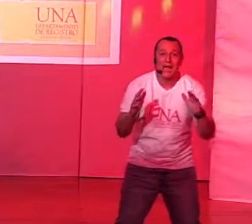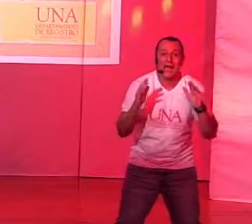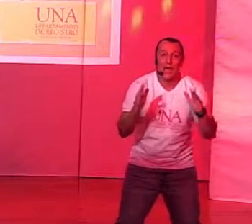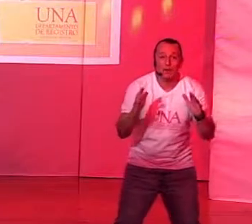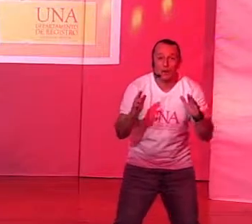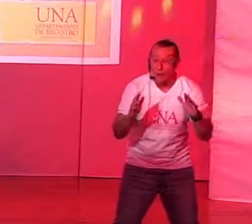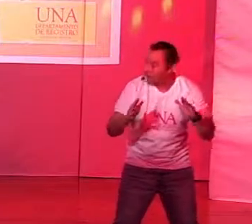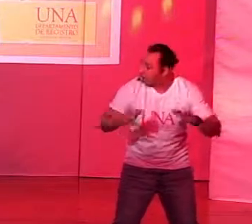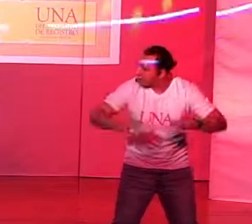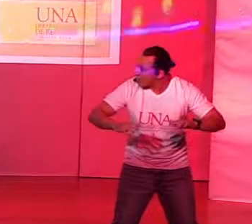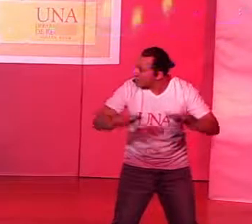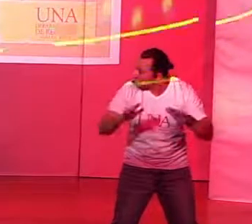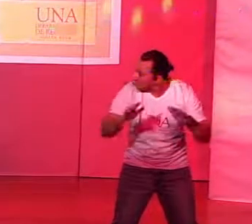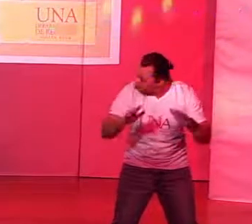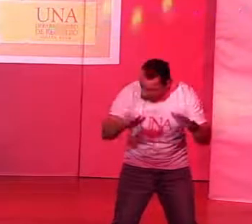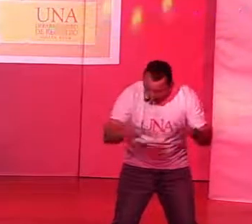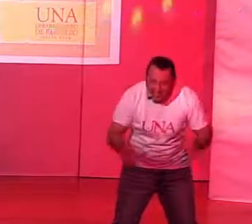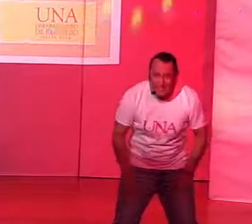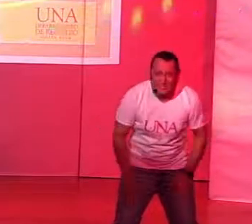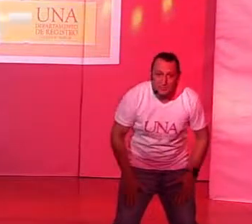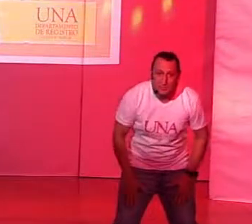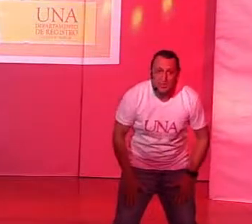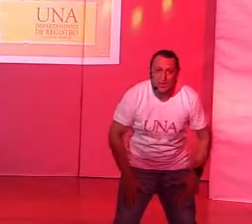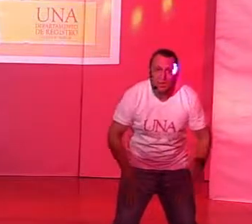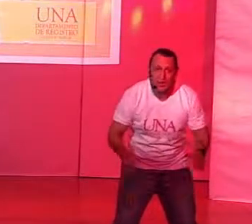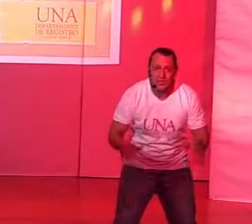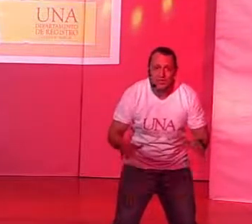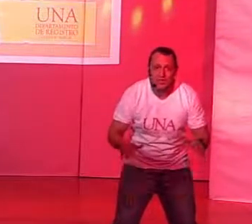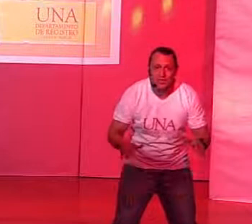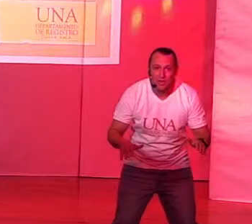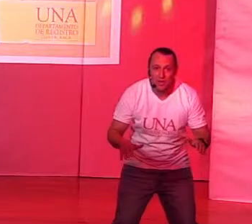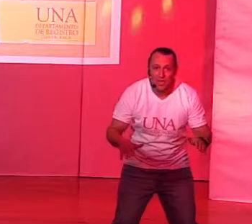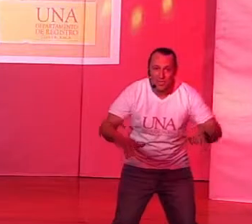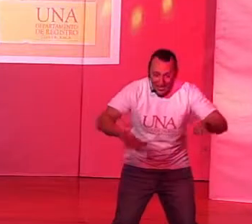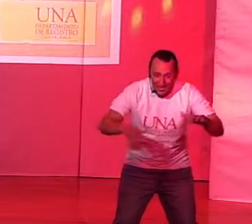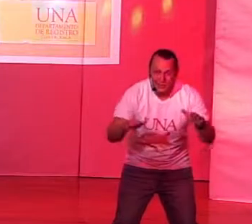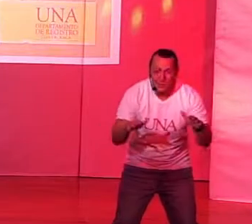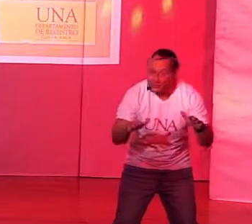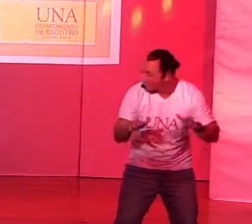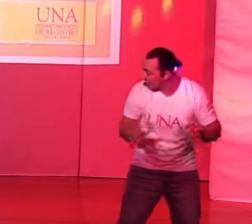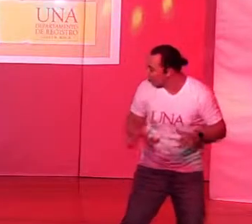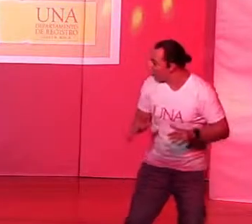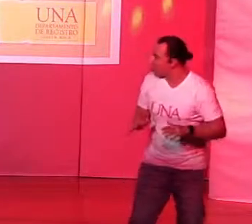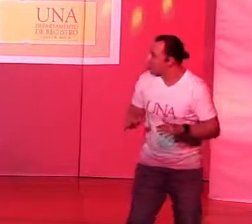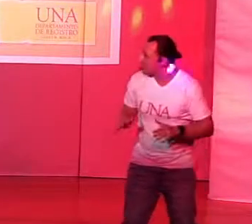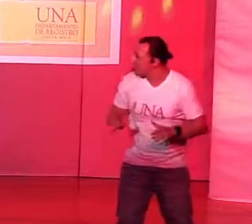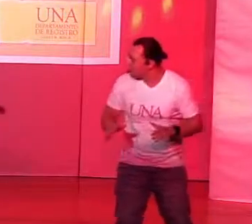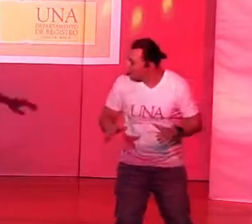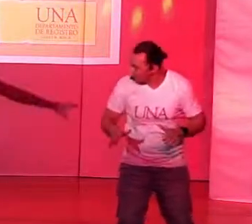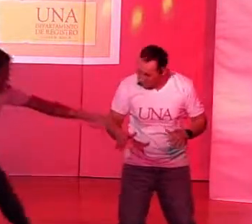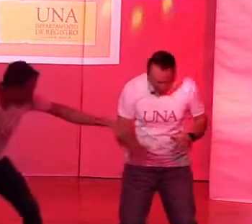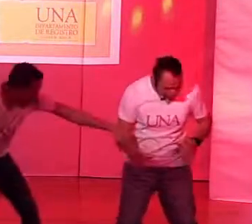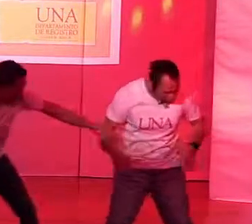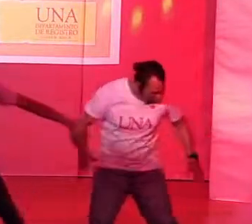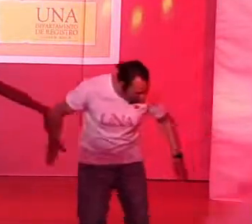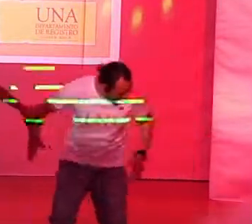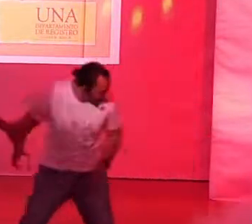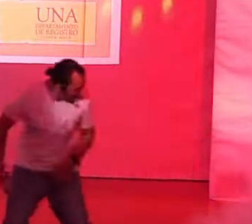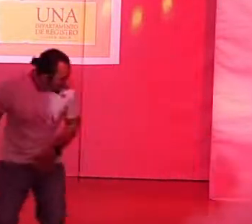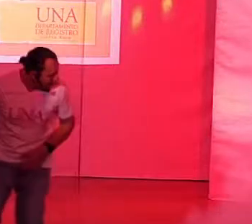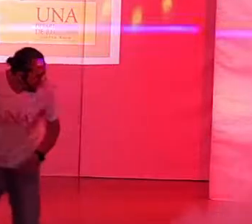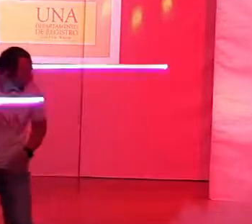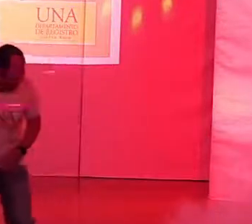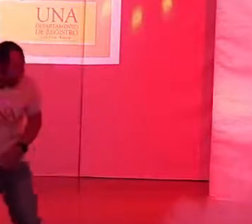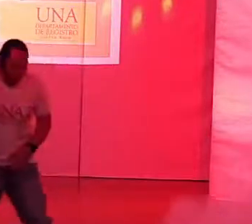diga carro, vamos a darnos dos palmadas en las piernas rápidamente. ¿Ok? Sabe. Entonces, ¿qué pasó? ¿Qué? Mejor. Okay. Opa,